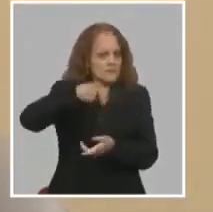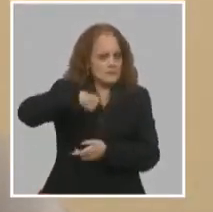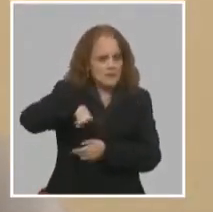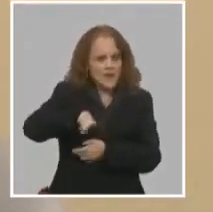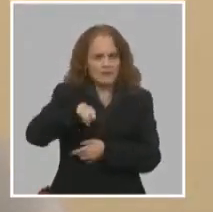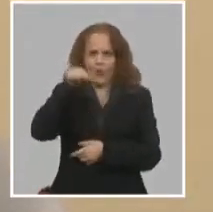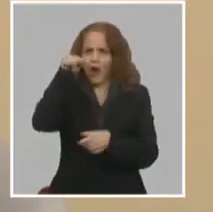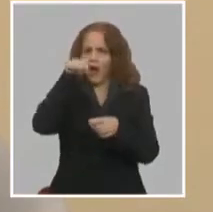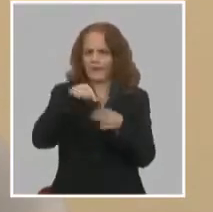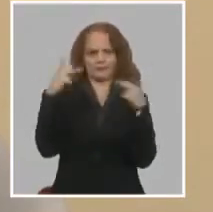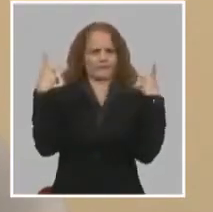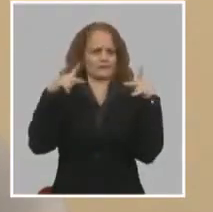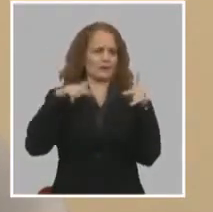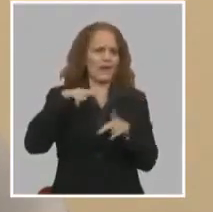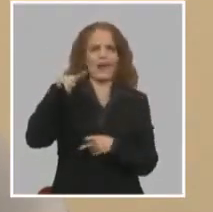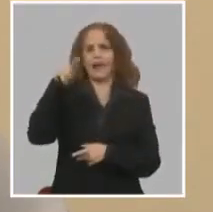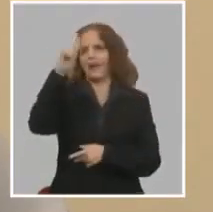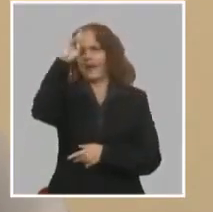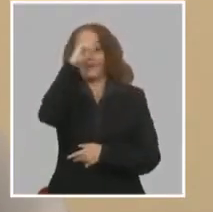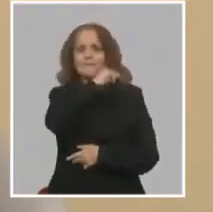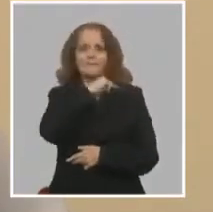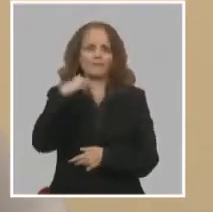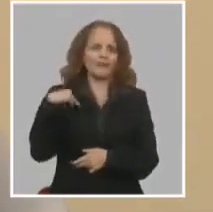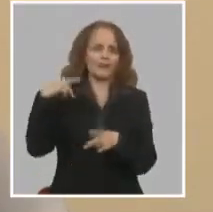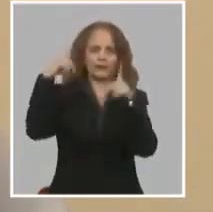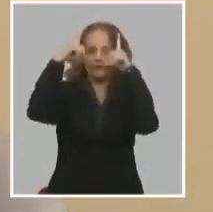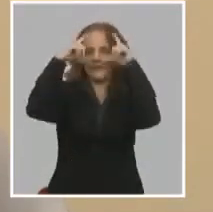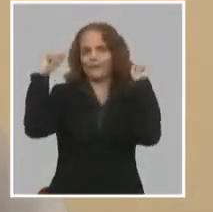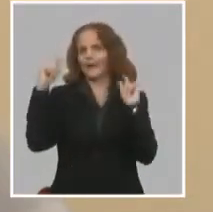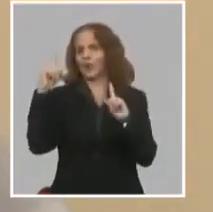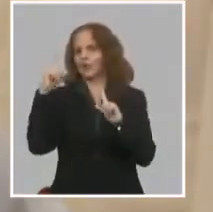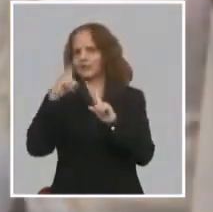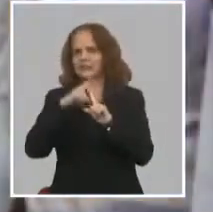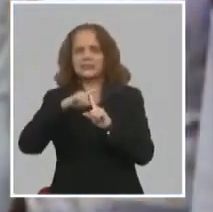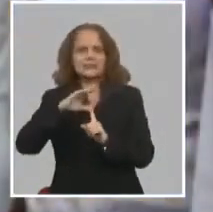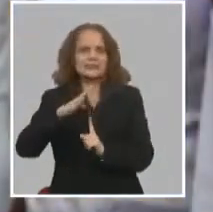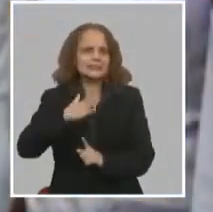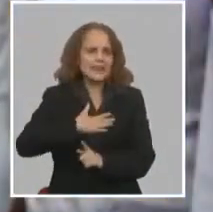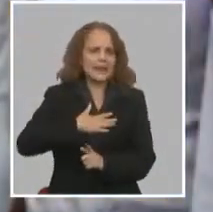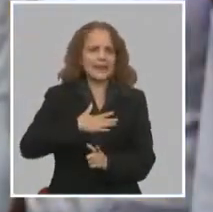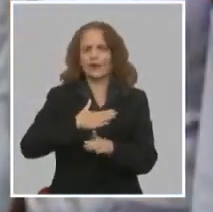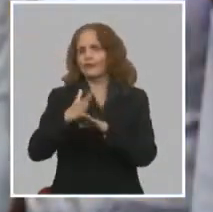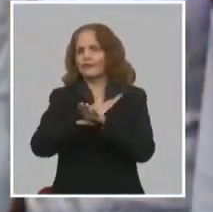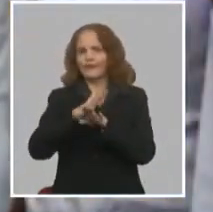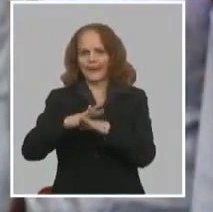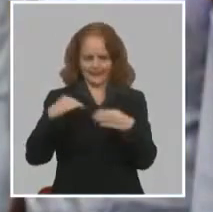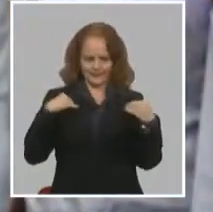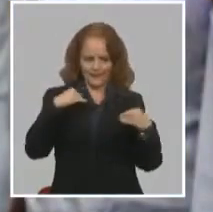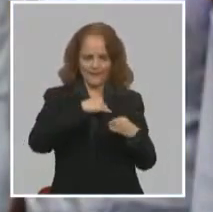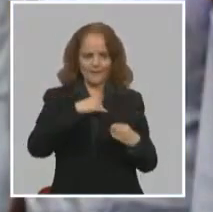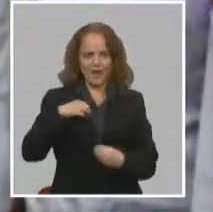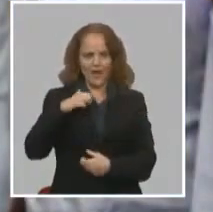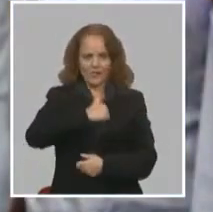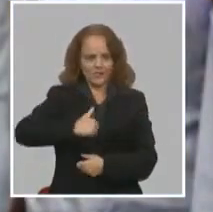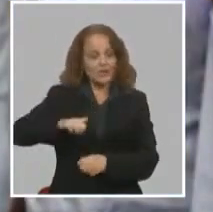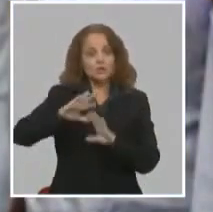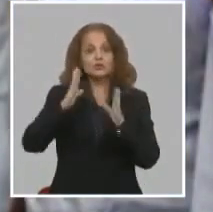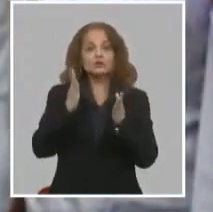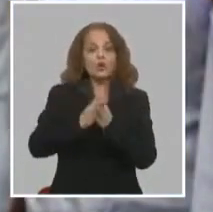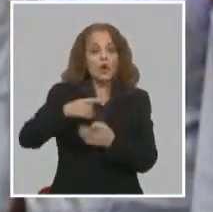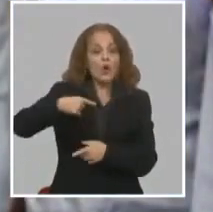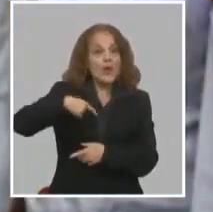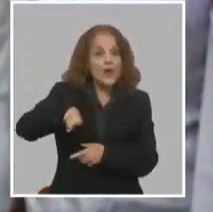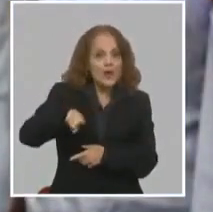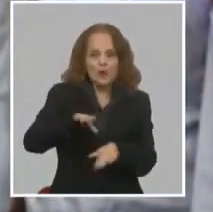todo tipo de profesional, médicos, enfermeros, técnicos, electromédicos, que juegan un papel muy importante en la instalación de